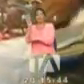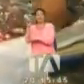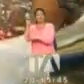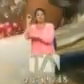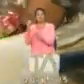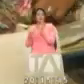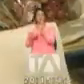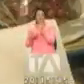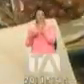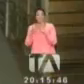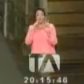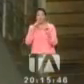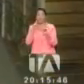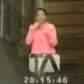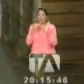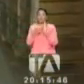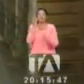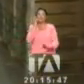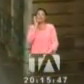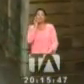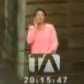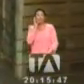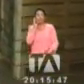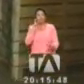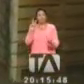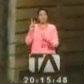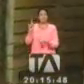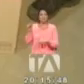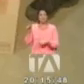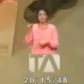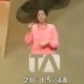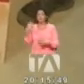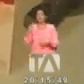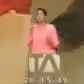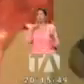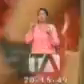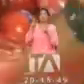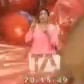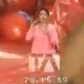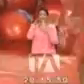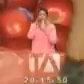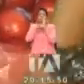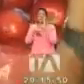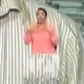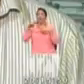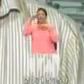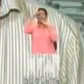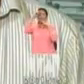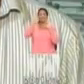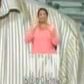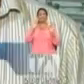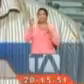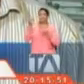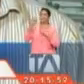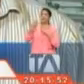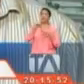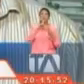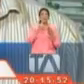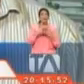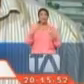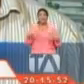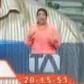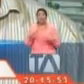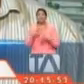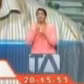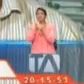por ejemplo, están las frutas. Óscar es importador. La reducción paulatina, sin duda, son buenas noticias. Estamos recuperándonos y